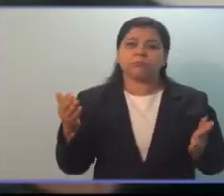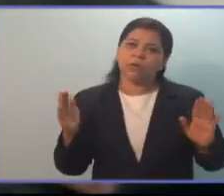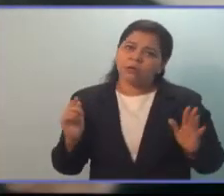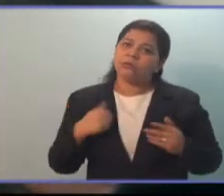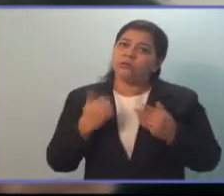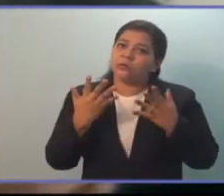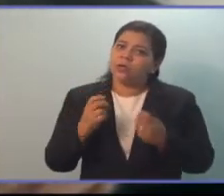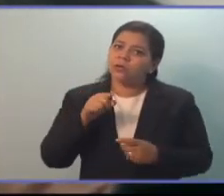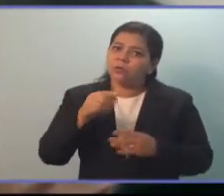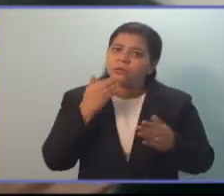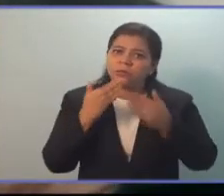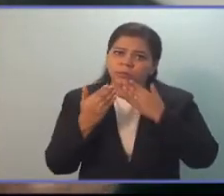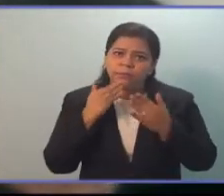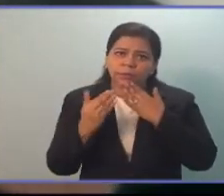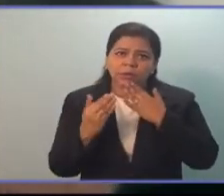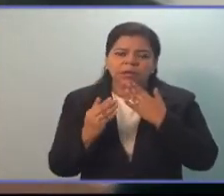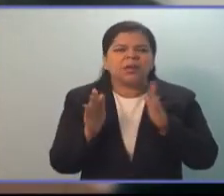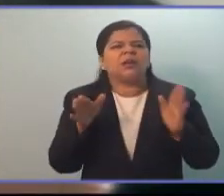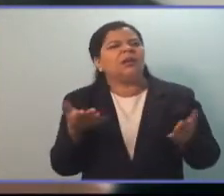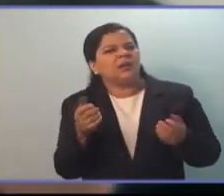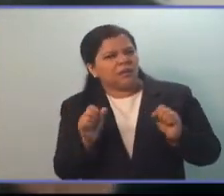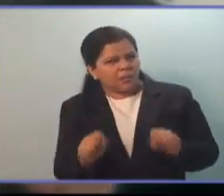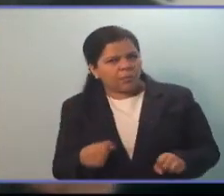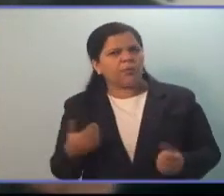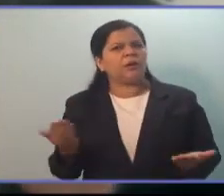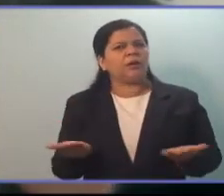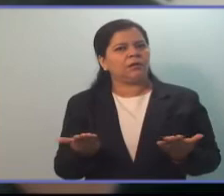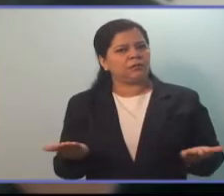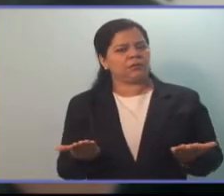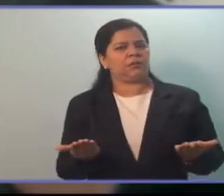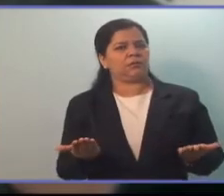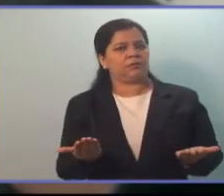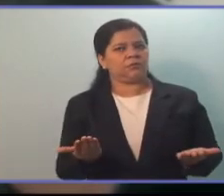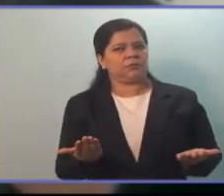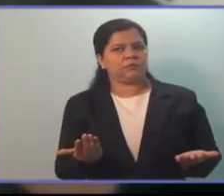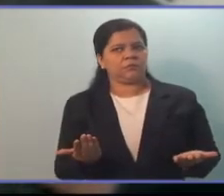que nos explicara, doctor, qué se pudiera hacer desde